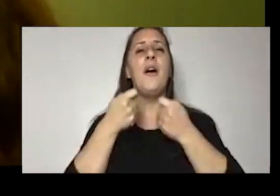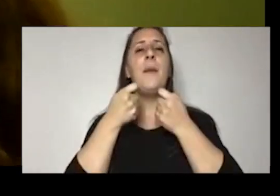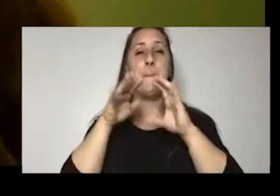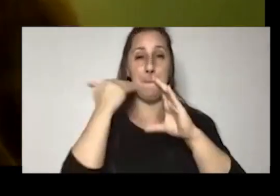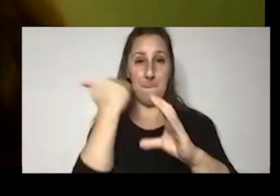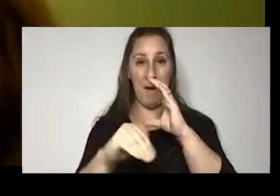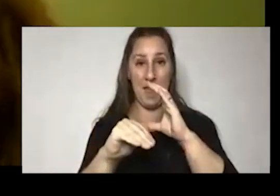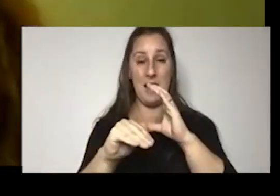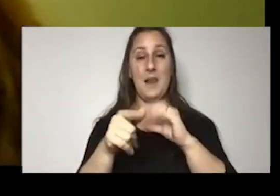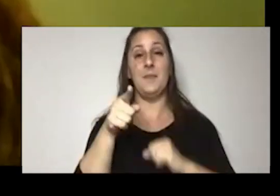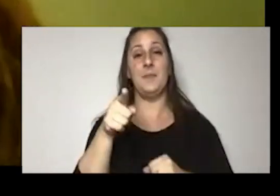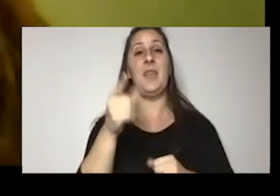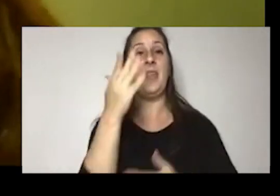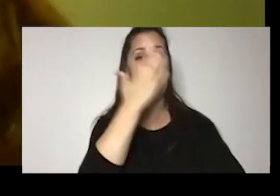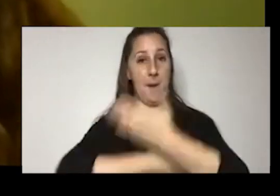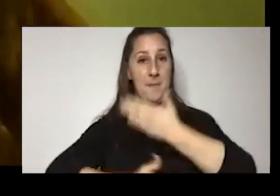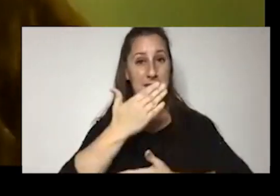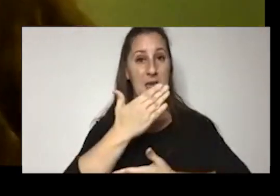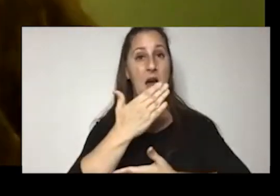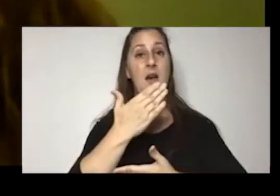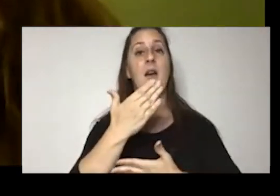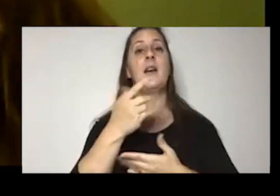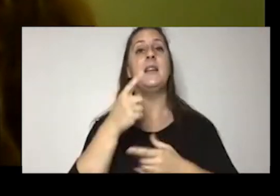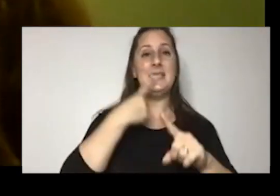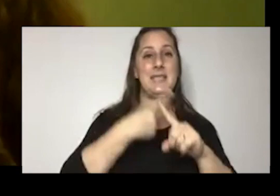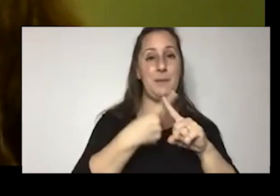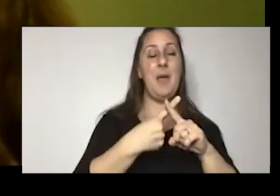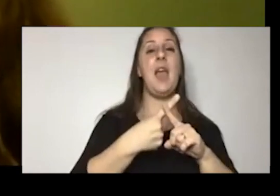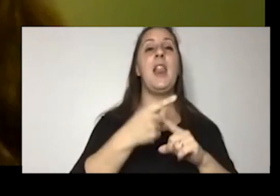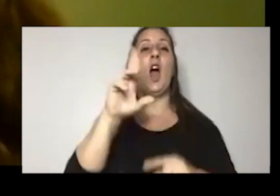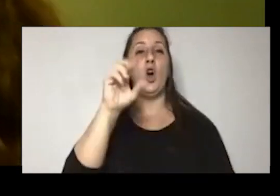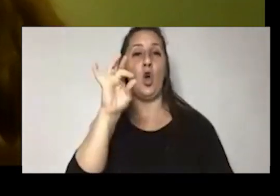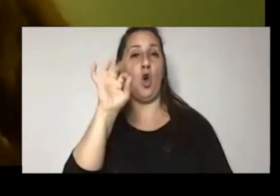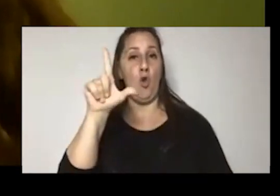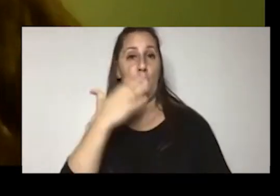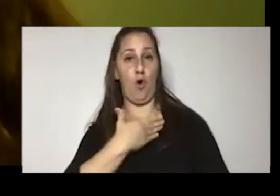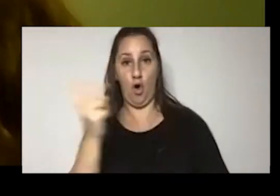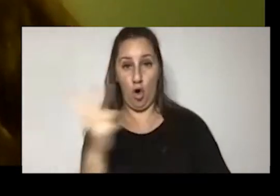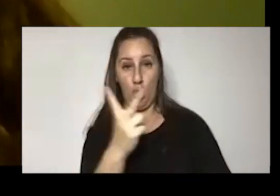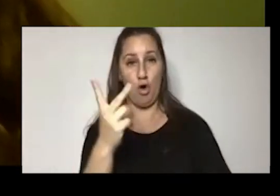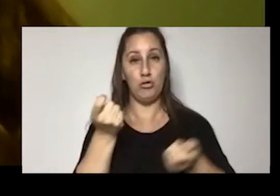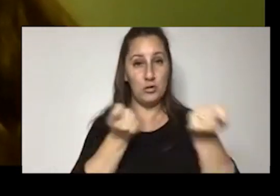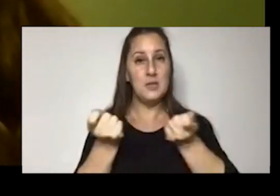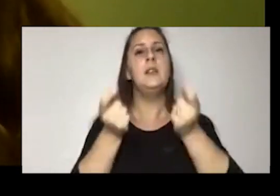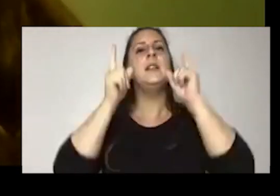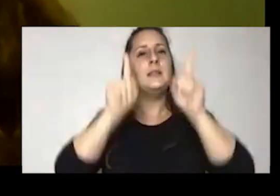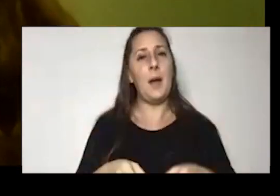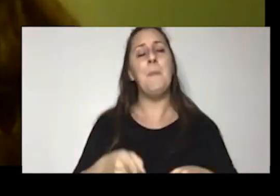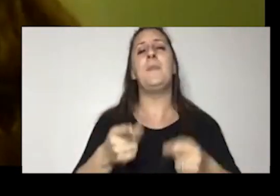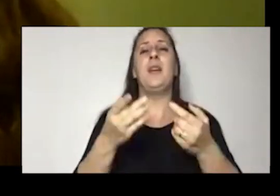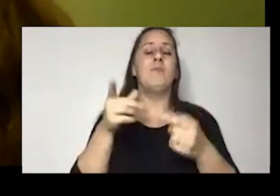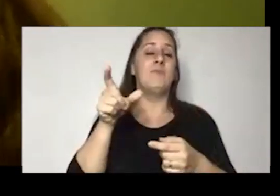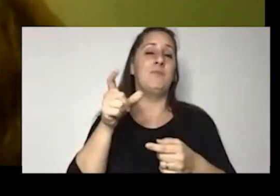de discapacidad, que me lo manejan Jimena y Rodolfo, Tito, también los chicos muy amablemente van a